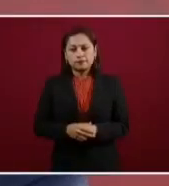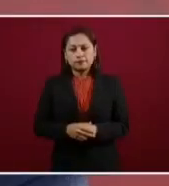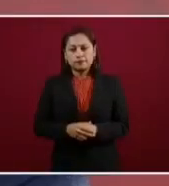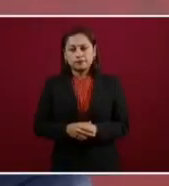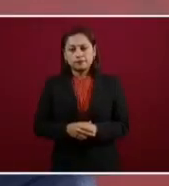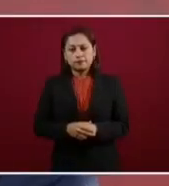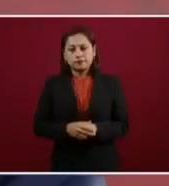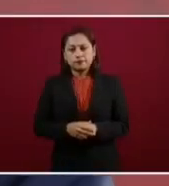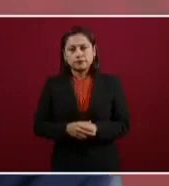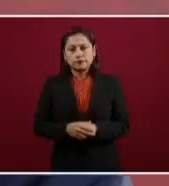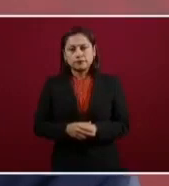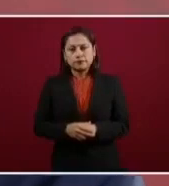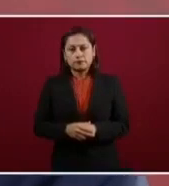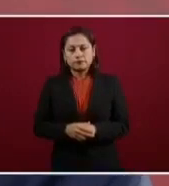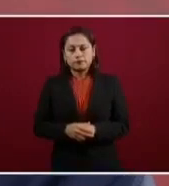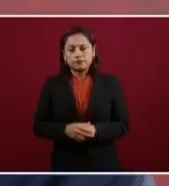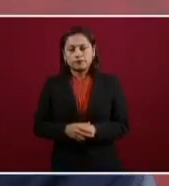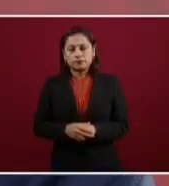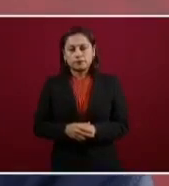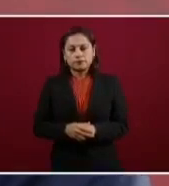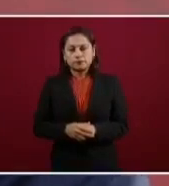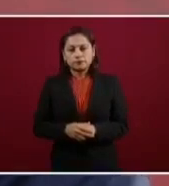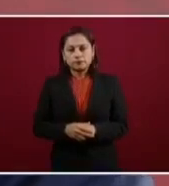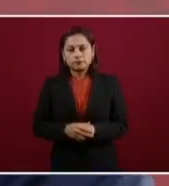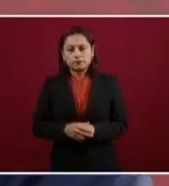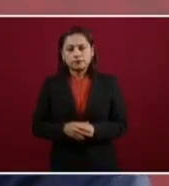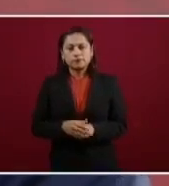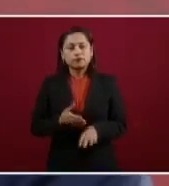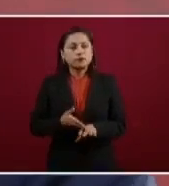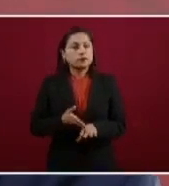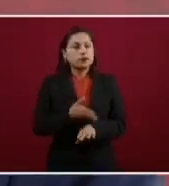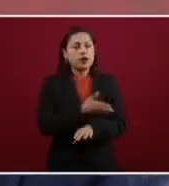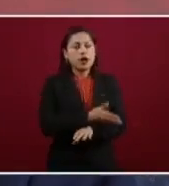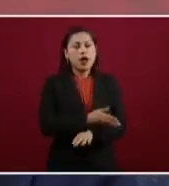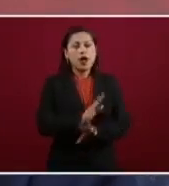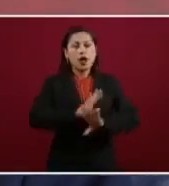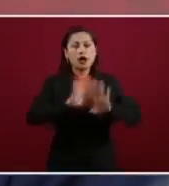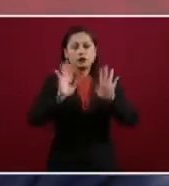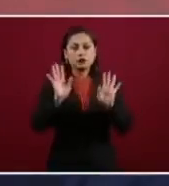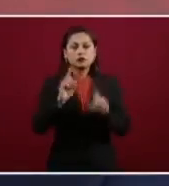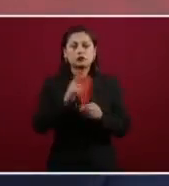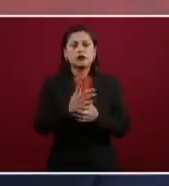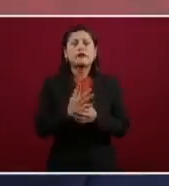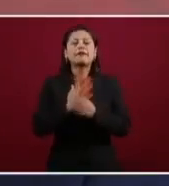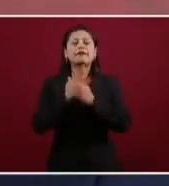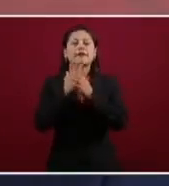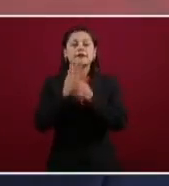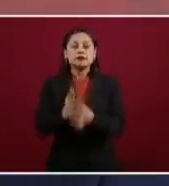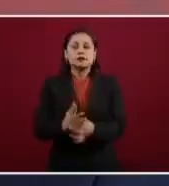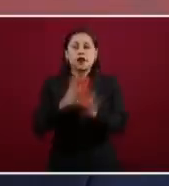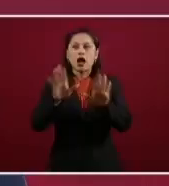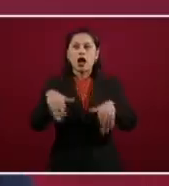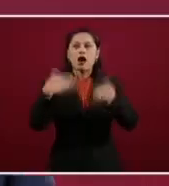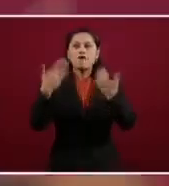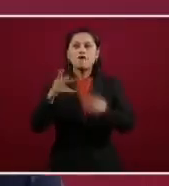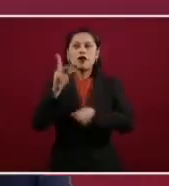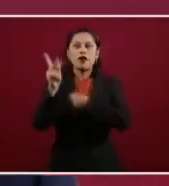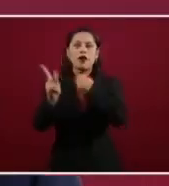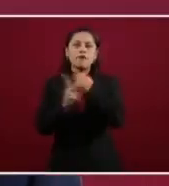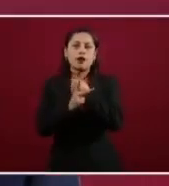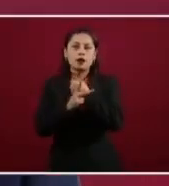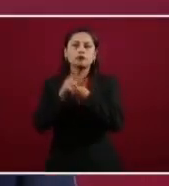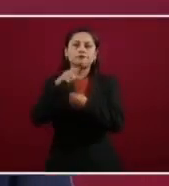es cruzarse de que no había crecimiento en el país aunque lo que pasaba aquí era